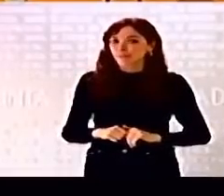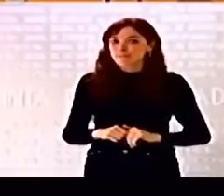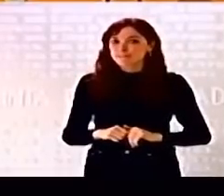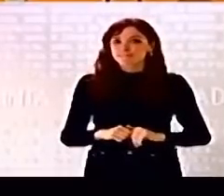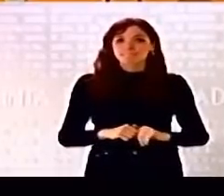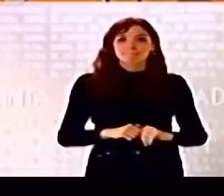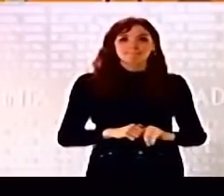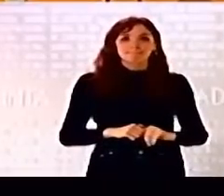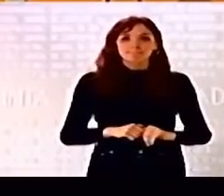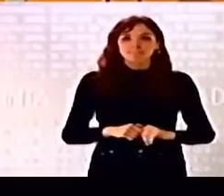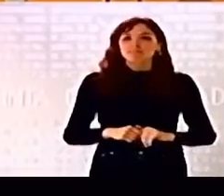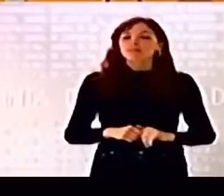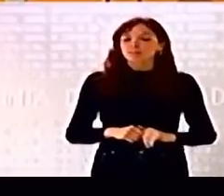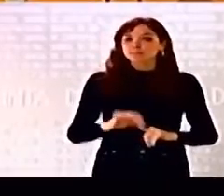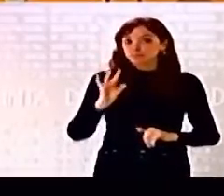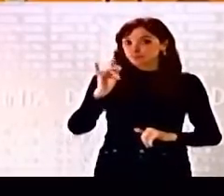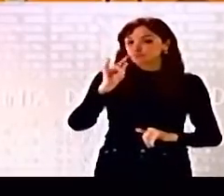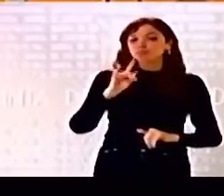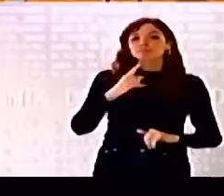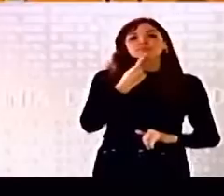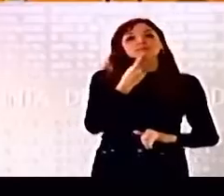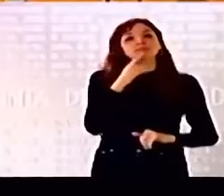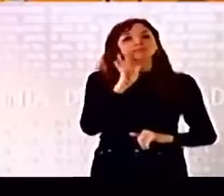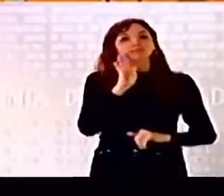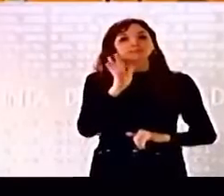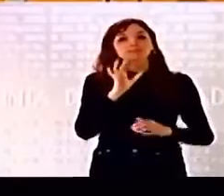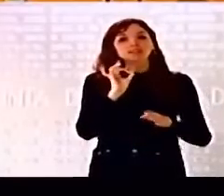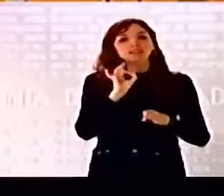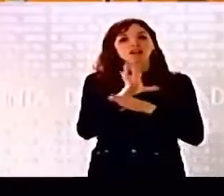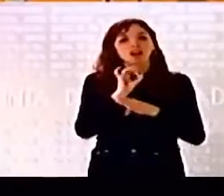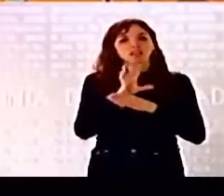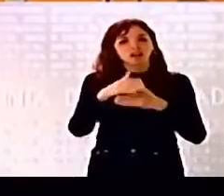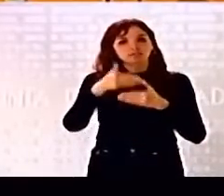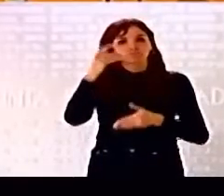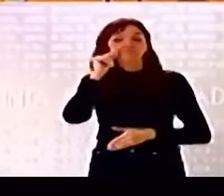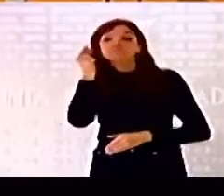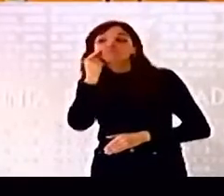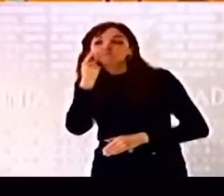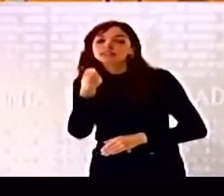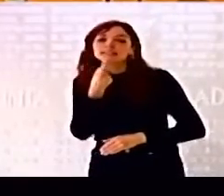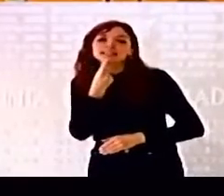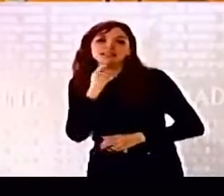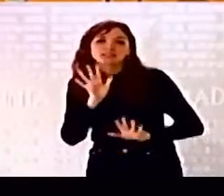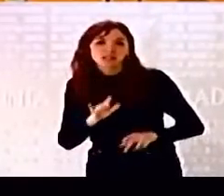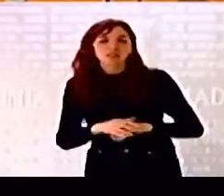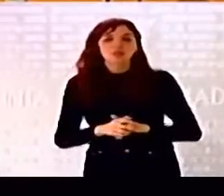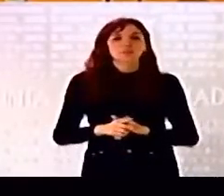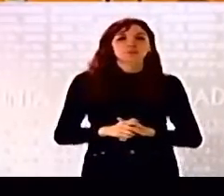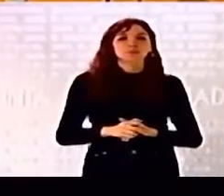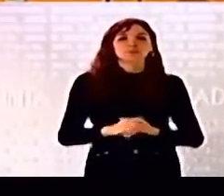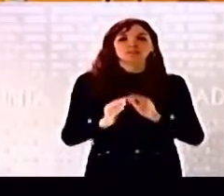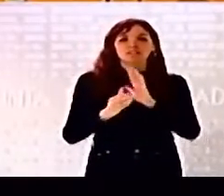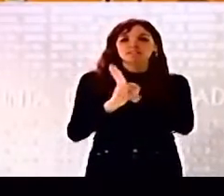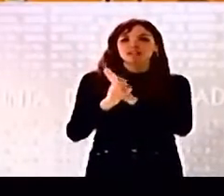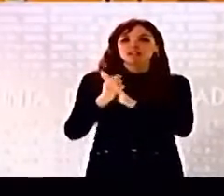Sí. Sí, le hablaba de una carta que tengo entendido, según nos ha comunicado la FELMEX, la